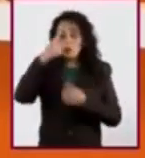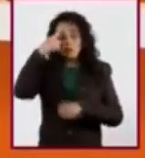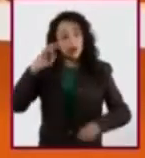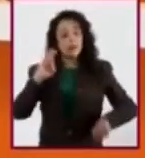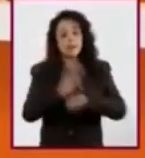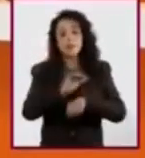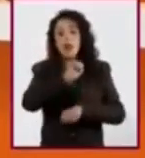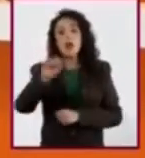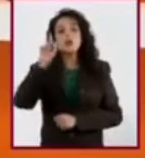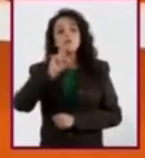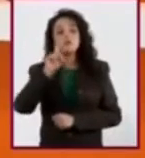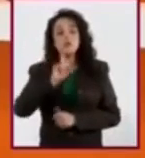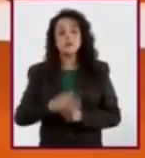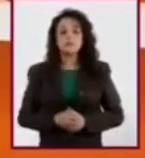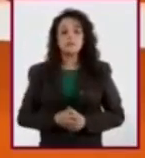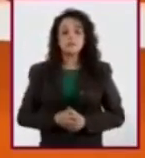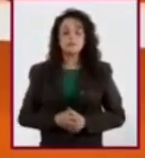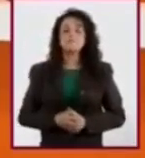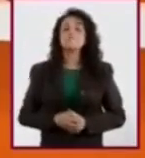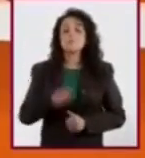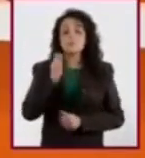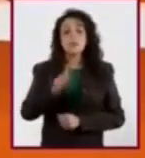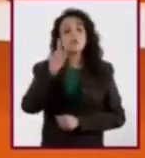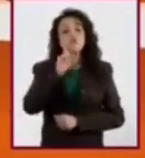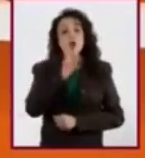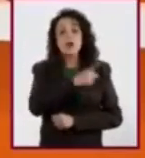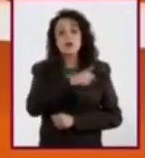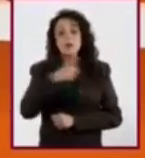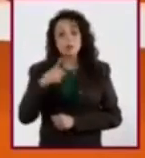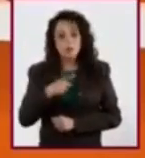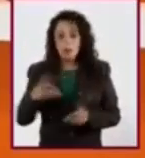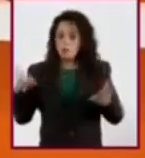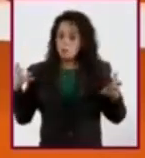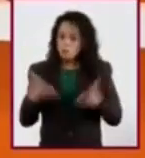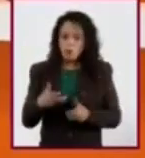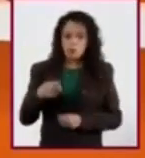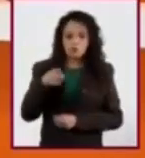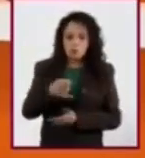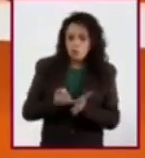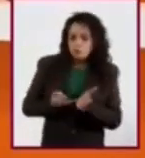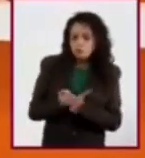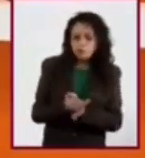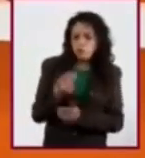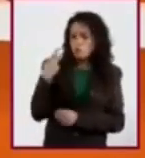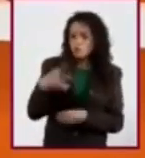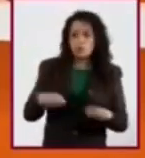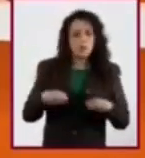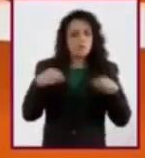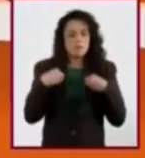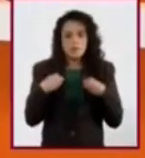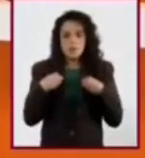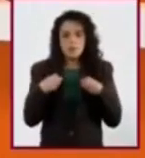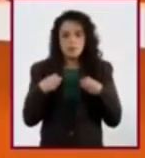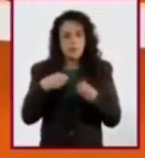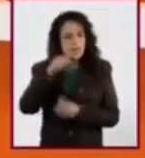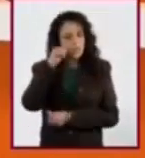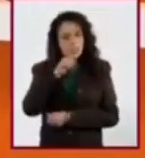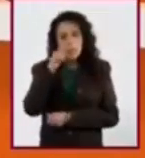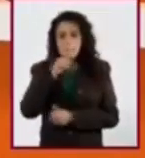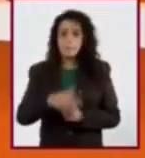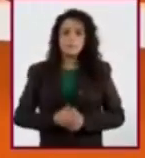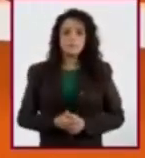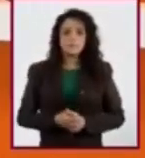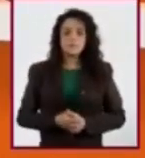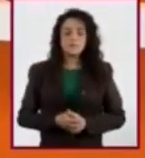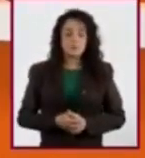femenino con la premisa de que las mujeres deben ser protagonistas de su propia historia y agentes activas, además de promover